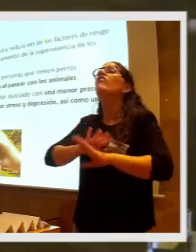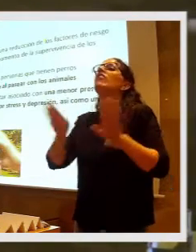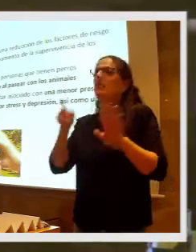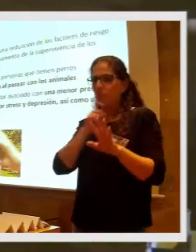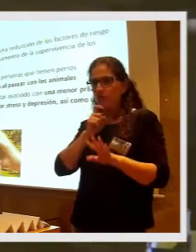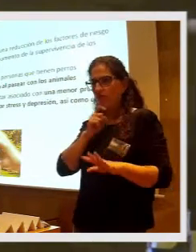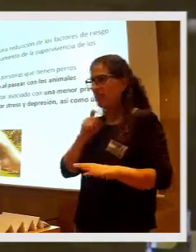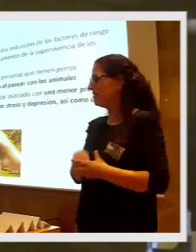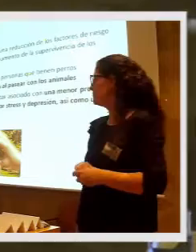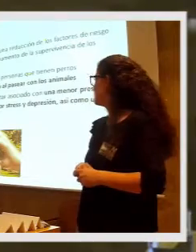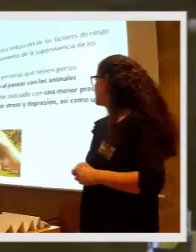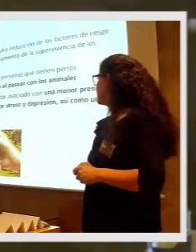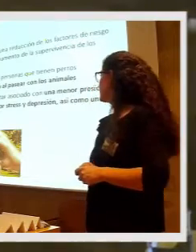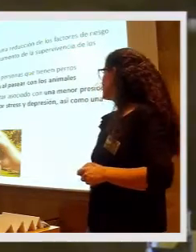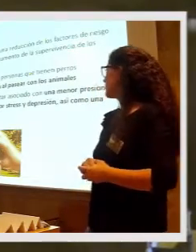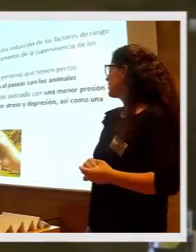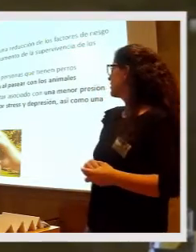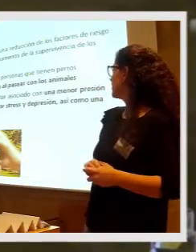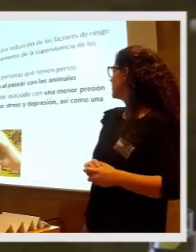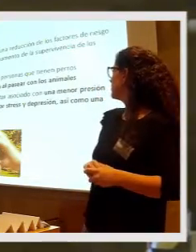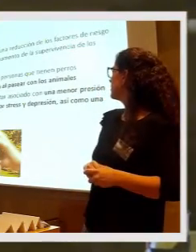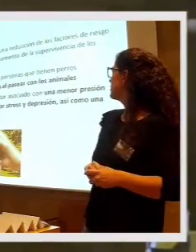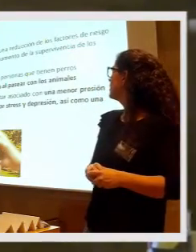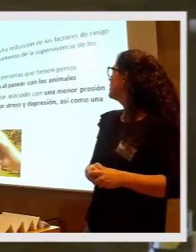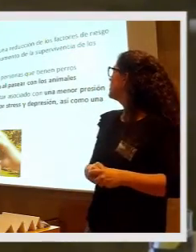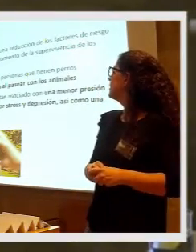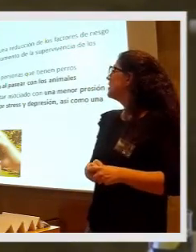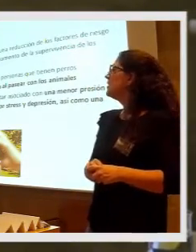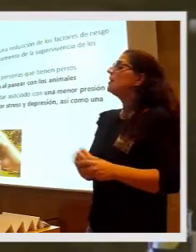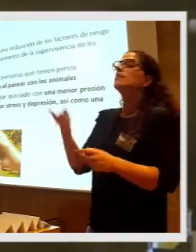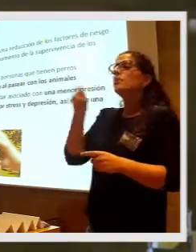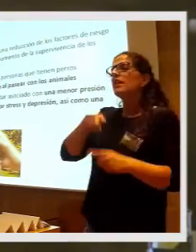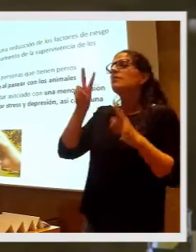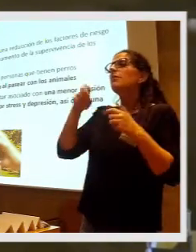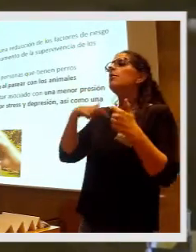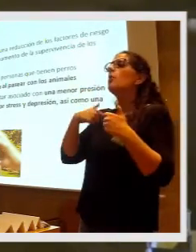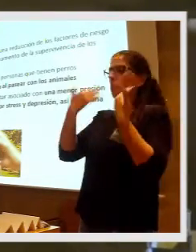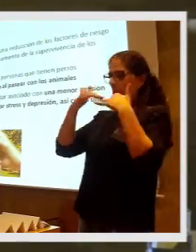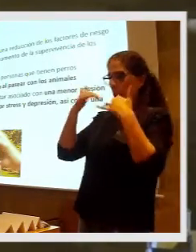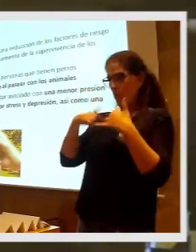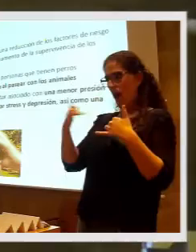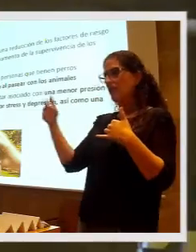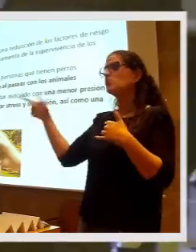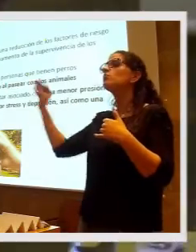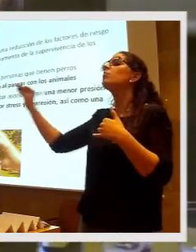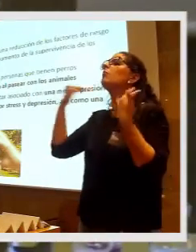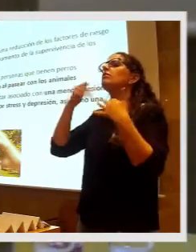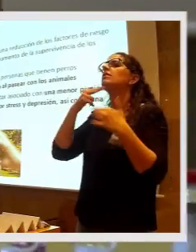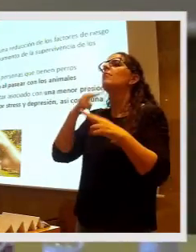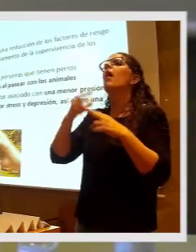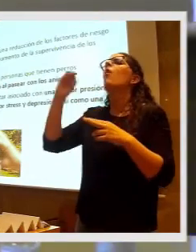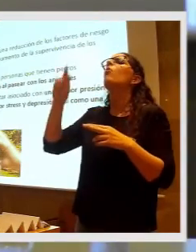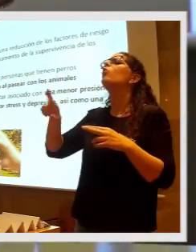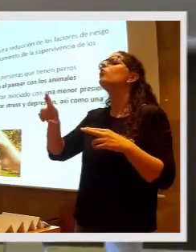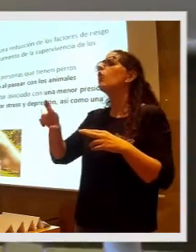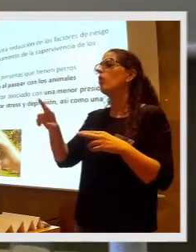perderlas, ¿vale? Un tema que me afecta de cerca porque yo tengo perros. Mi curro, que se llama Mi Perro, pues evidentemente me